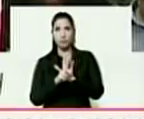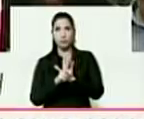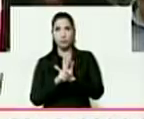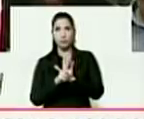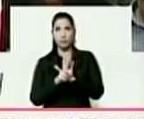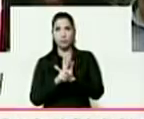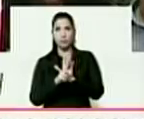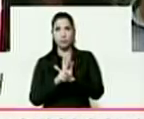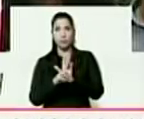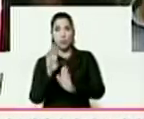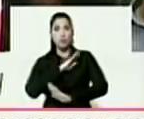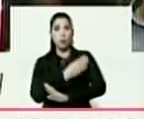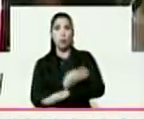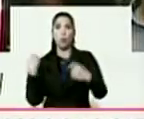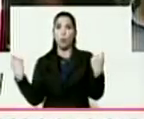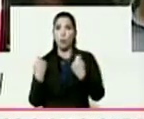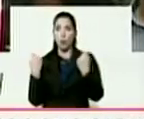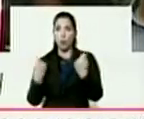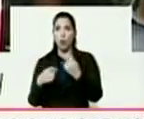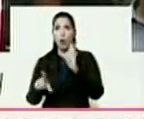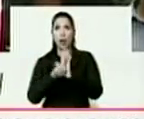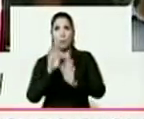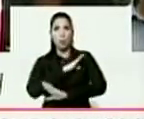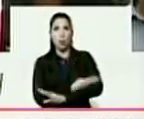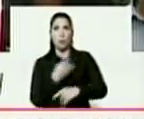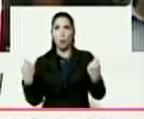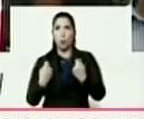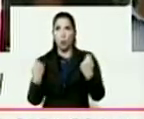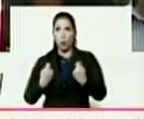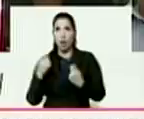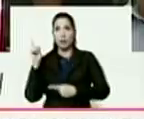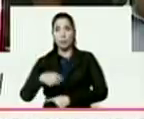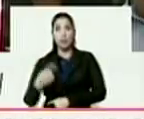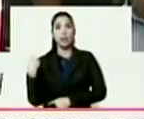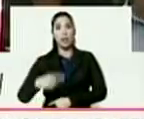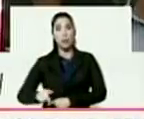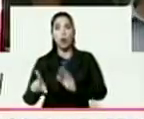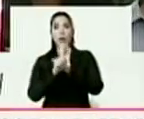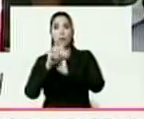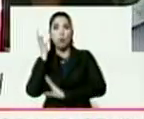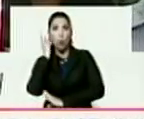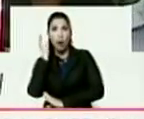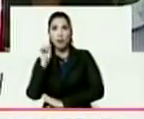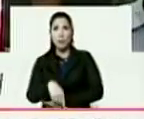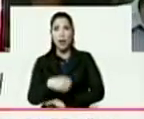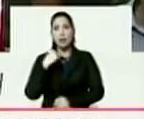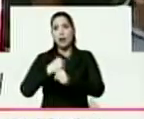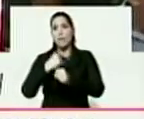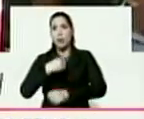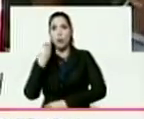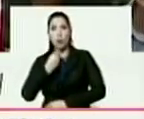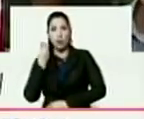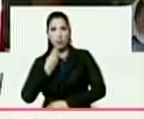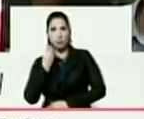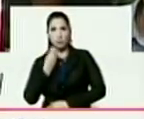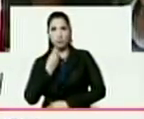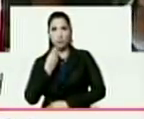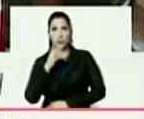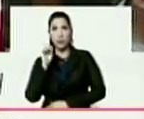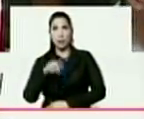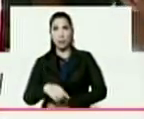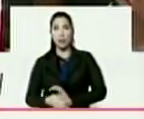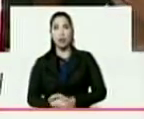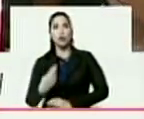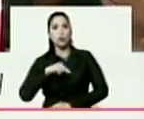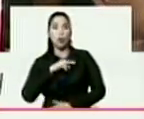del poder popular las leyes del poder popular tenemos la de la mujer la hecha más juvenil buena eduard la fuera que